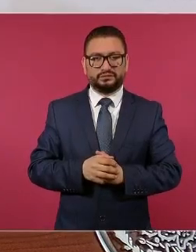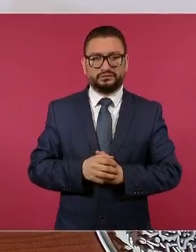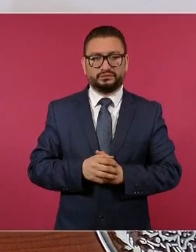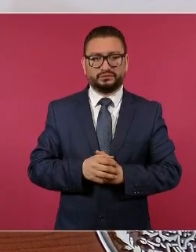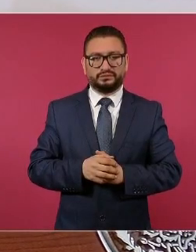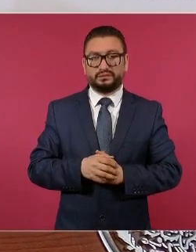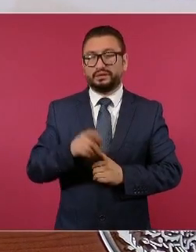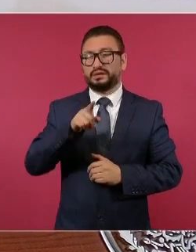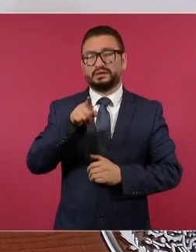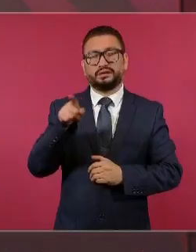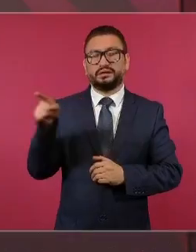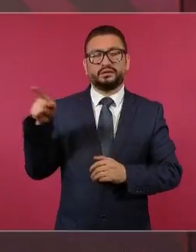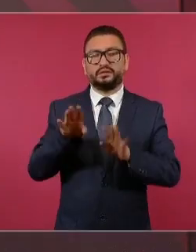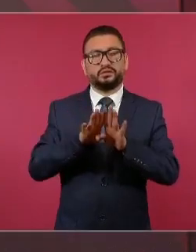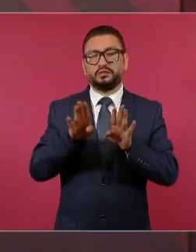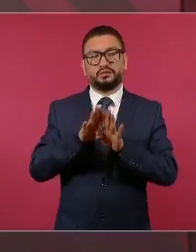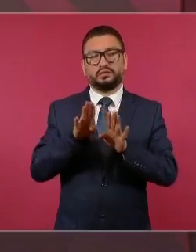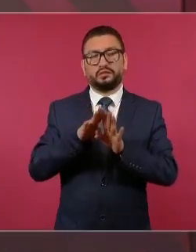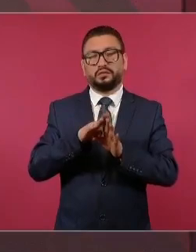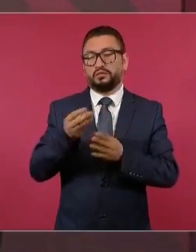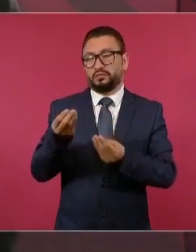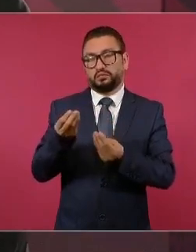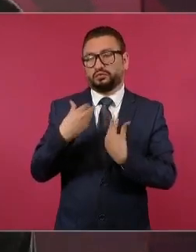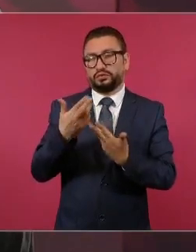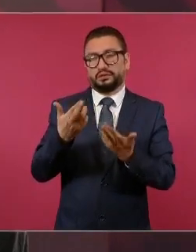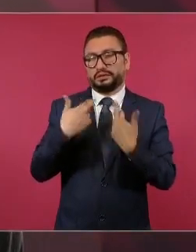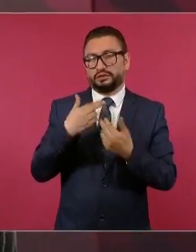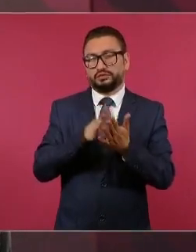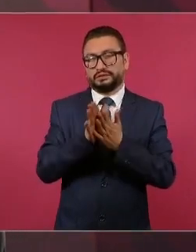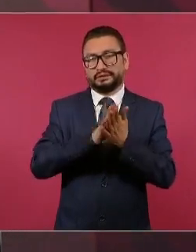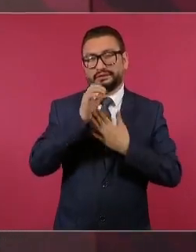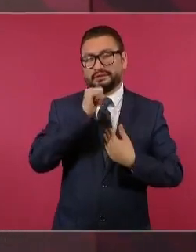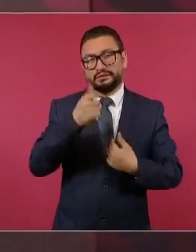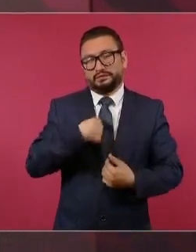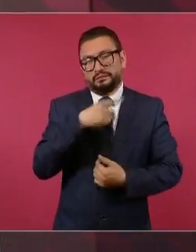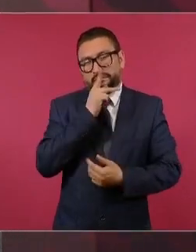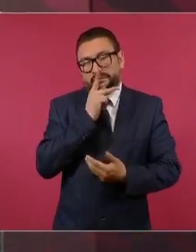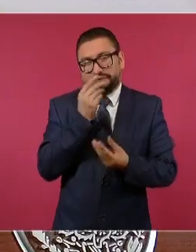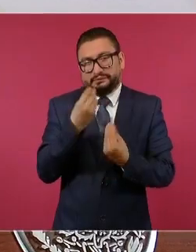papá ni siquiera un chocolate,